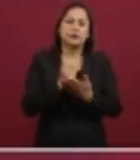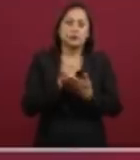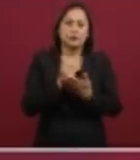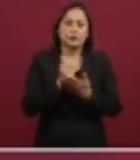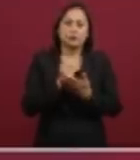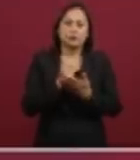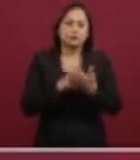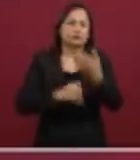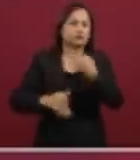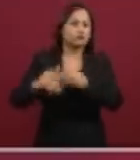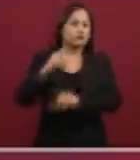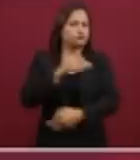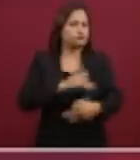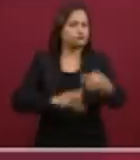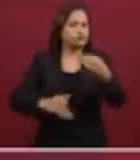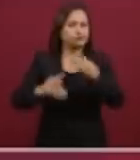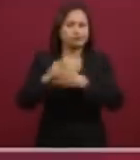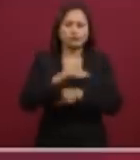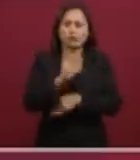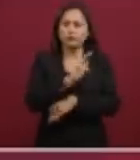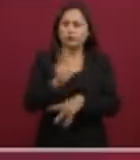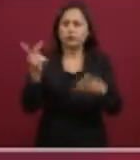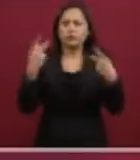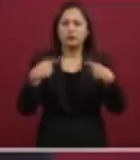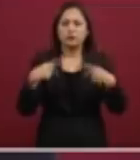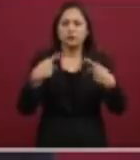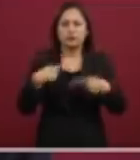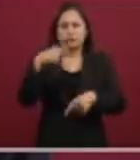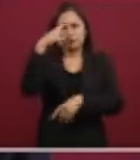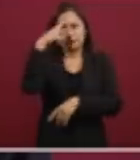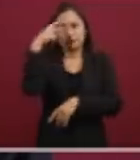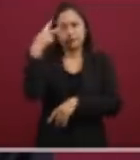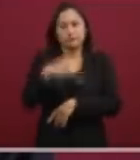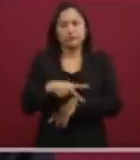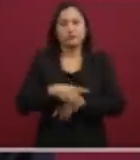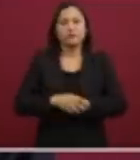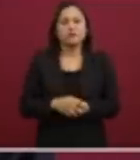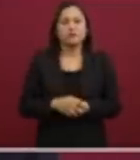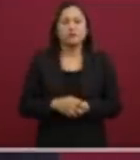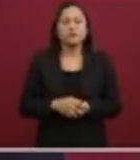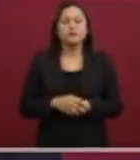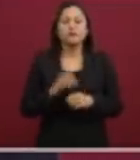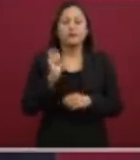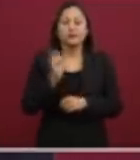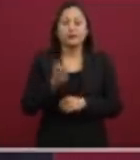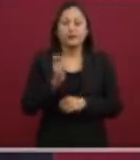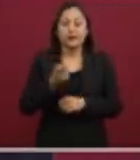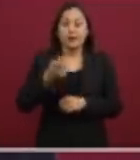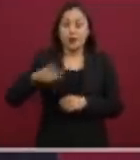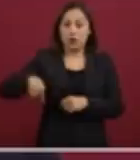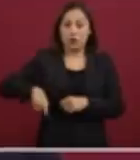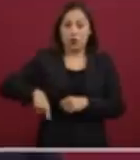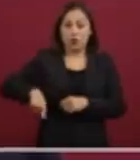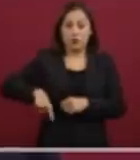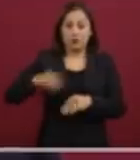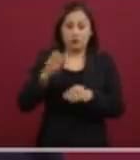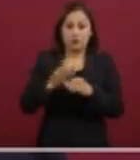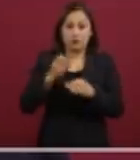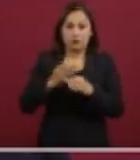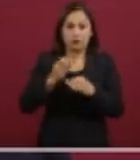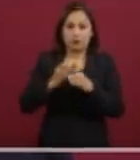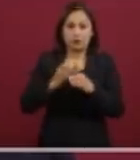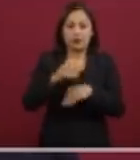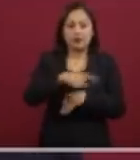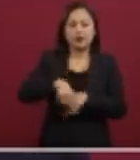todos los mexicanos. Es gobierno del pueblo, para el pueblo y con